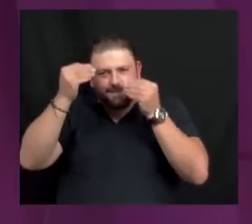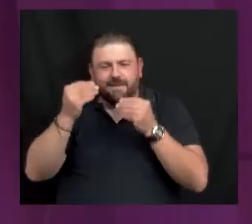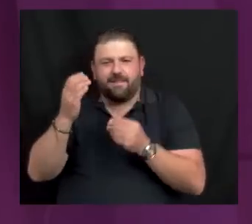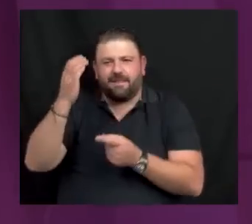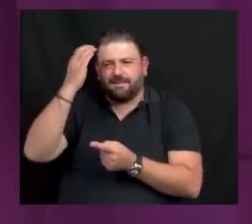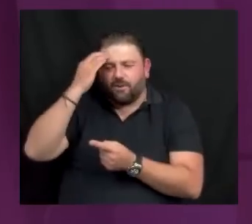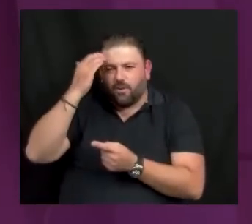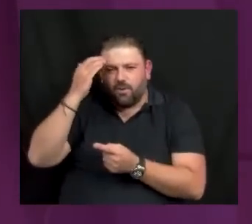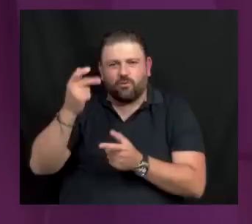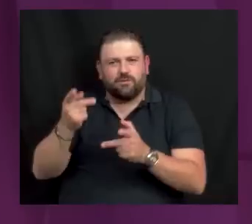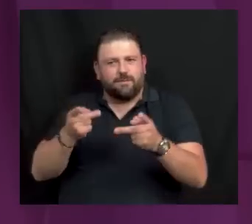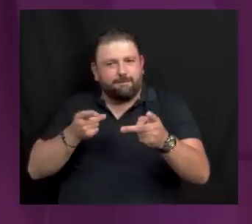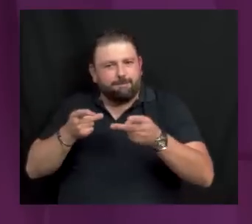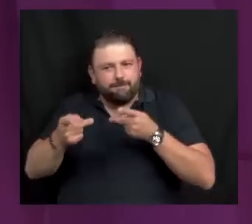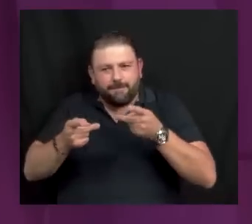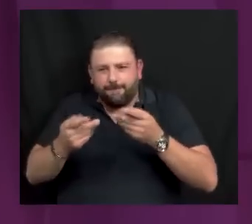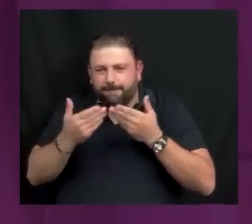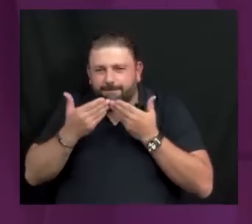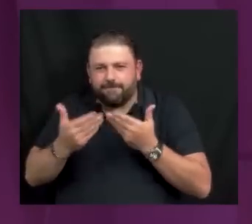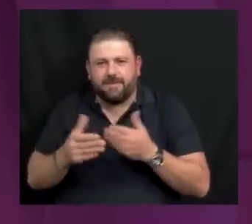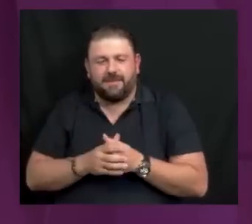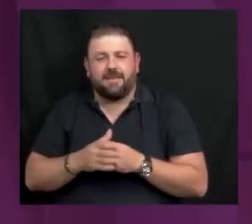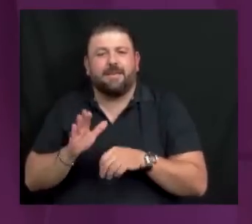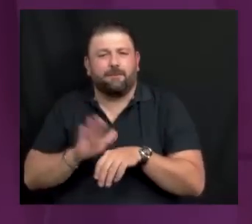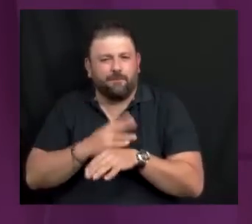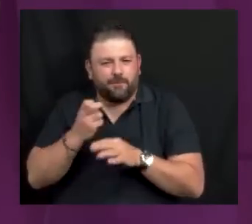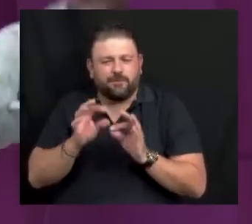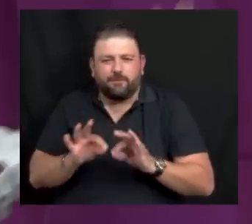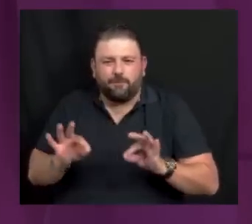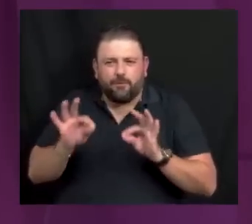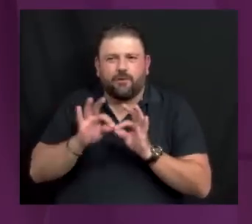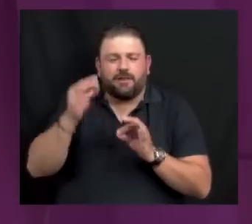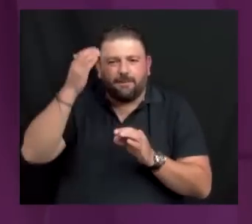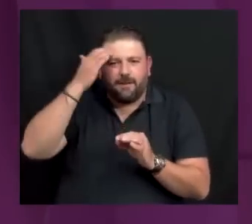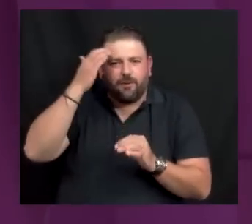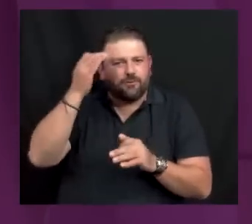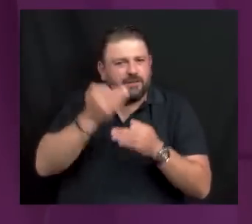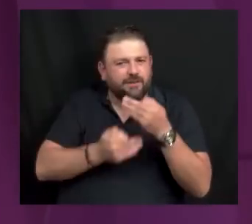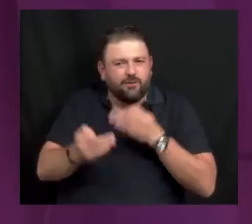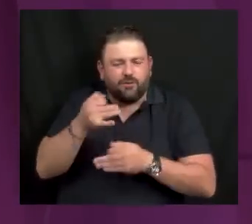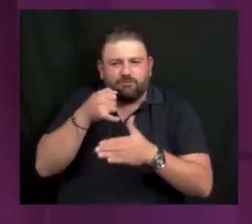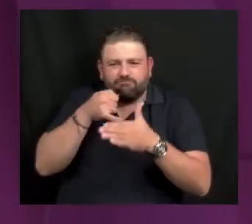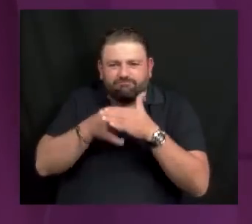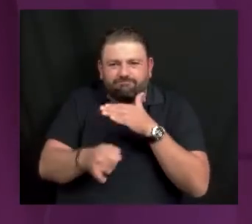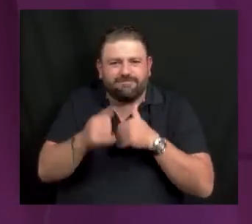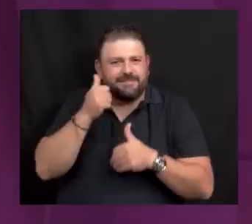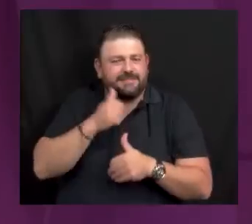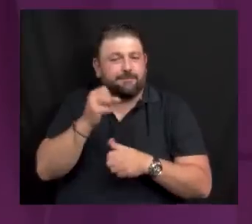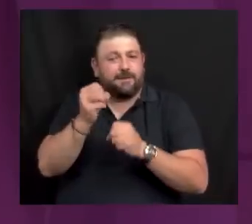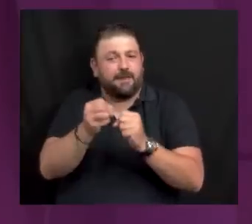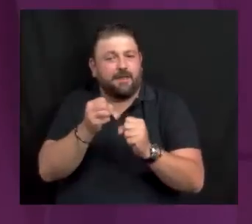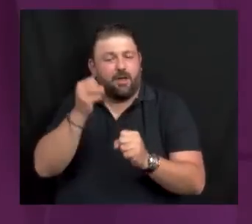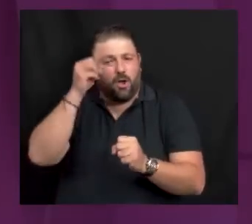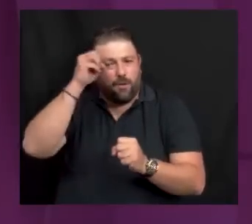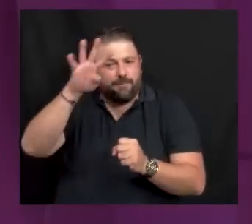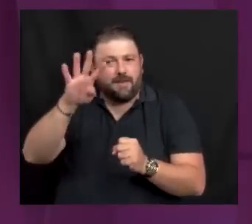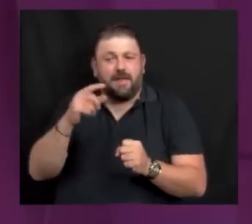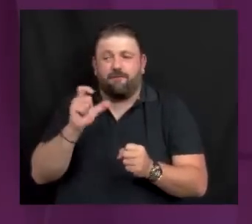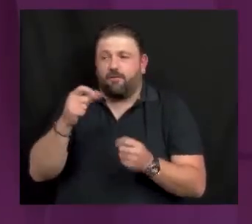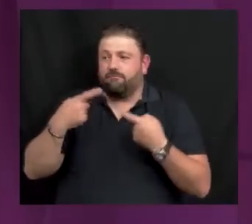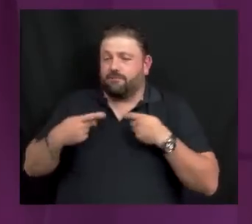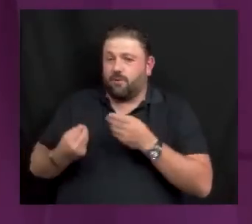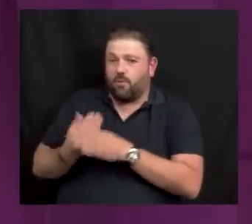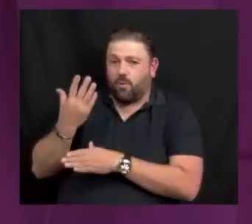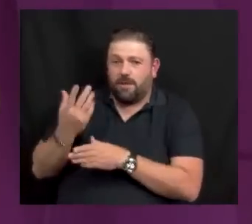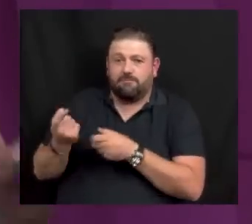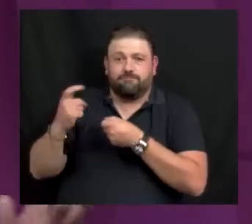conozcas. Es muy, muy importante que asistas, más allá de en qué momento de tu carrera estés en OmniLife. Oye, voy llegando, soy nuevo, me